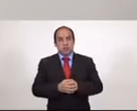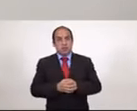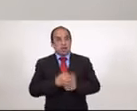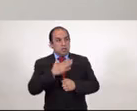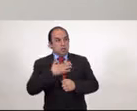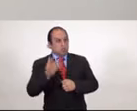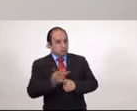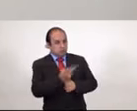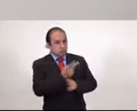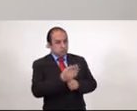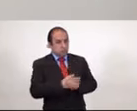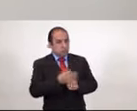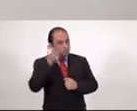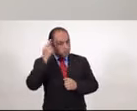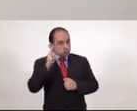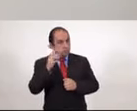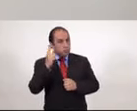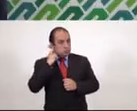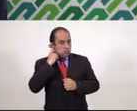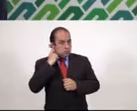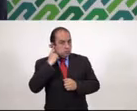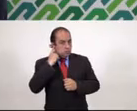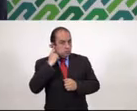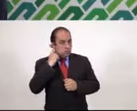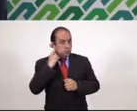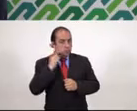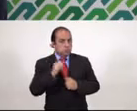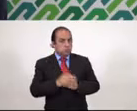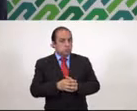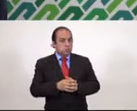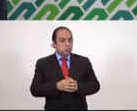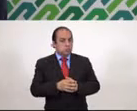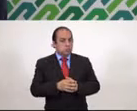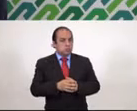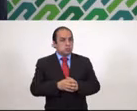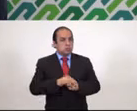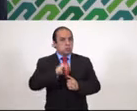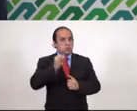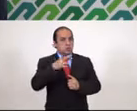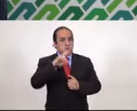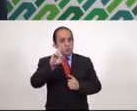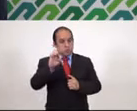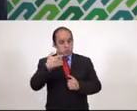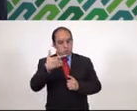pregunta, doctor. ¿Me escucha? Soy Kevin Ruiz del Adelante, Universal.